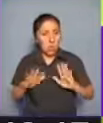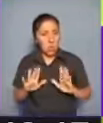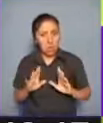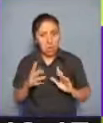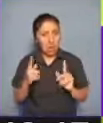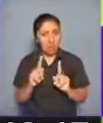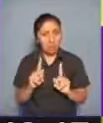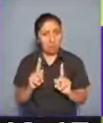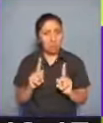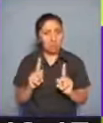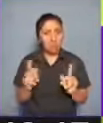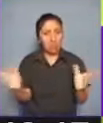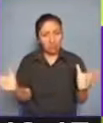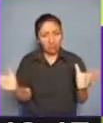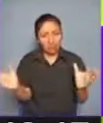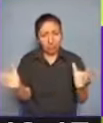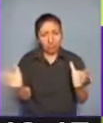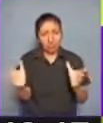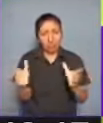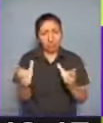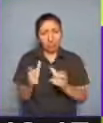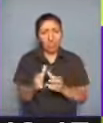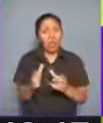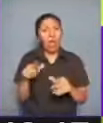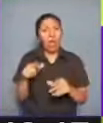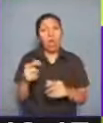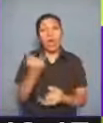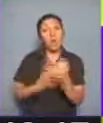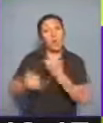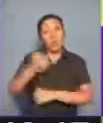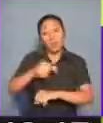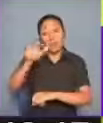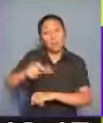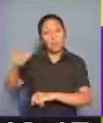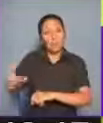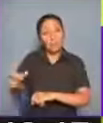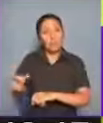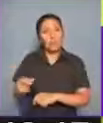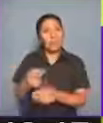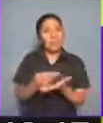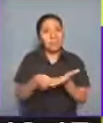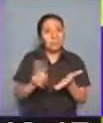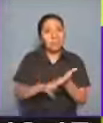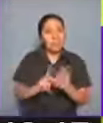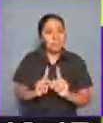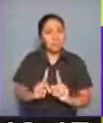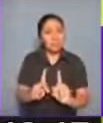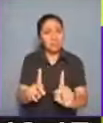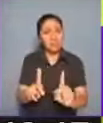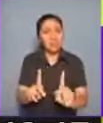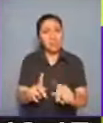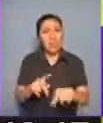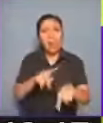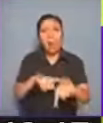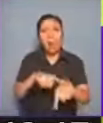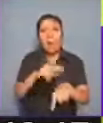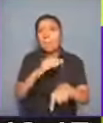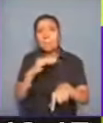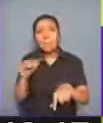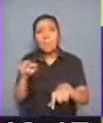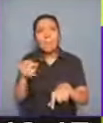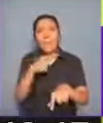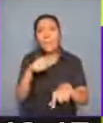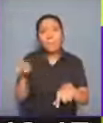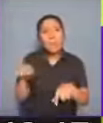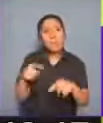día más porque Charlando con las personas nos comentaron y casi el testimonio Y se repite eh más de media hora esperando